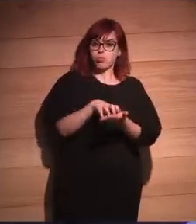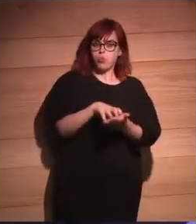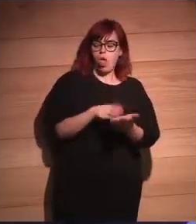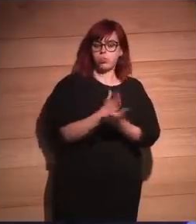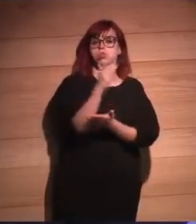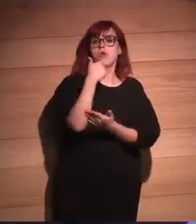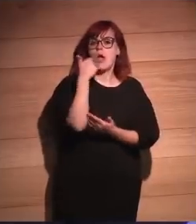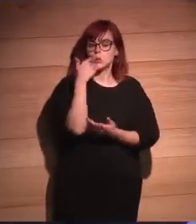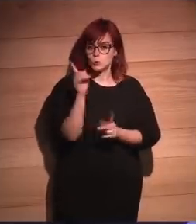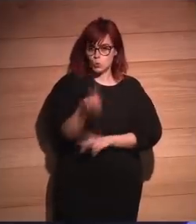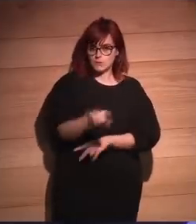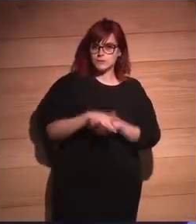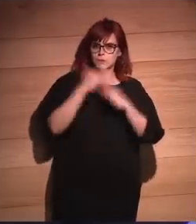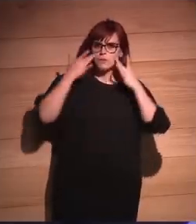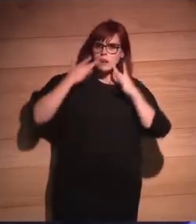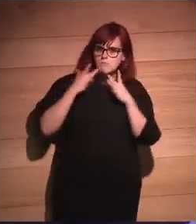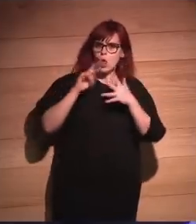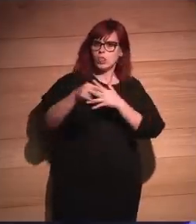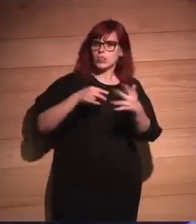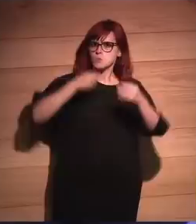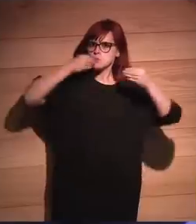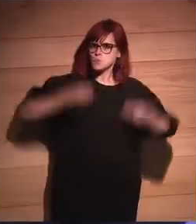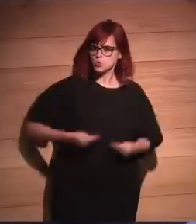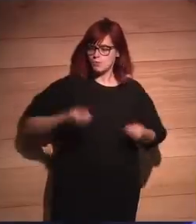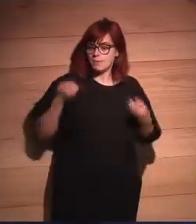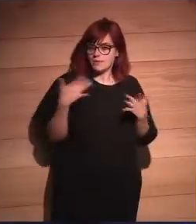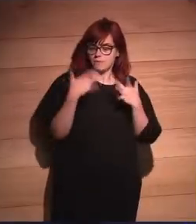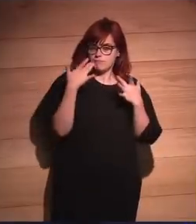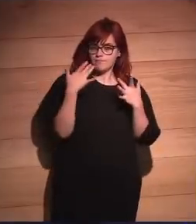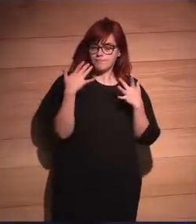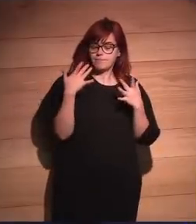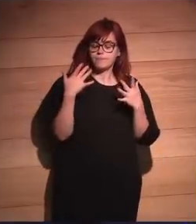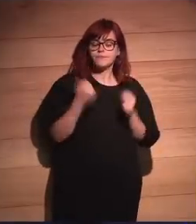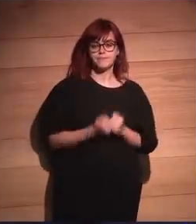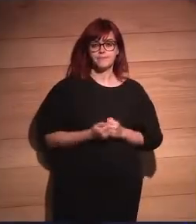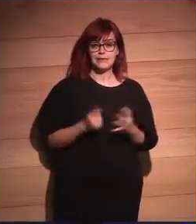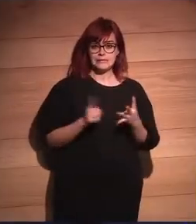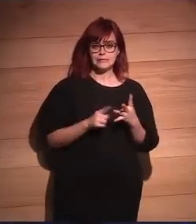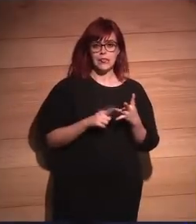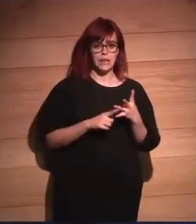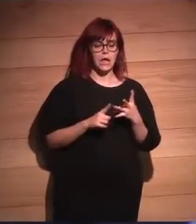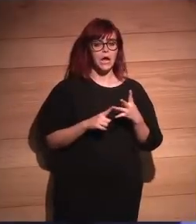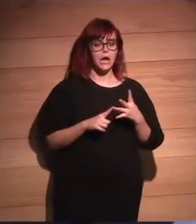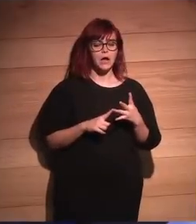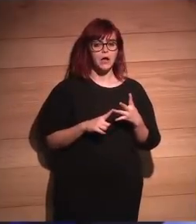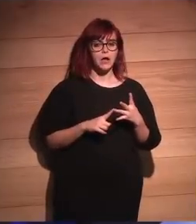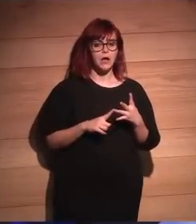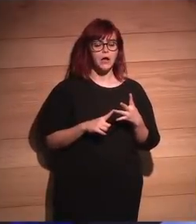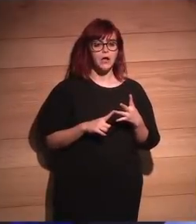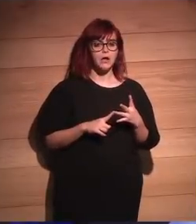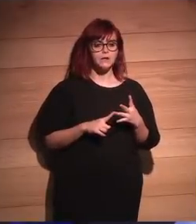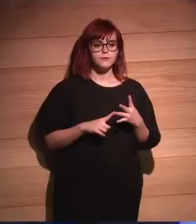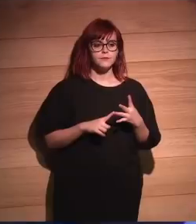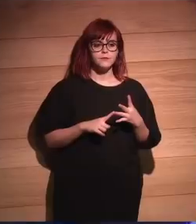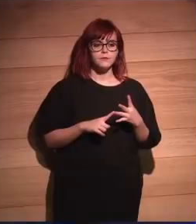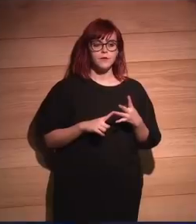duda, que es limpio y que está asegurado. La tercera